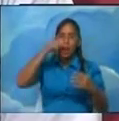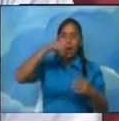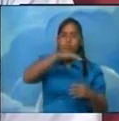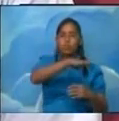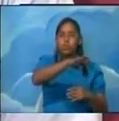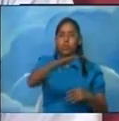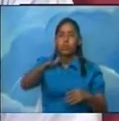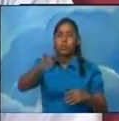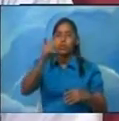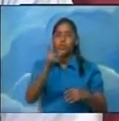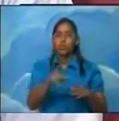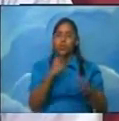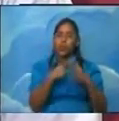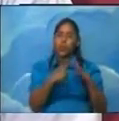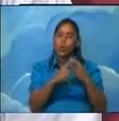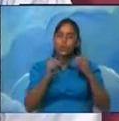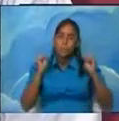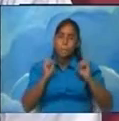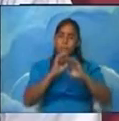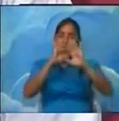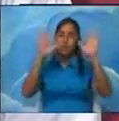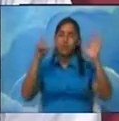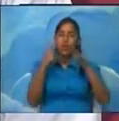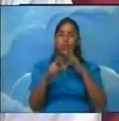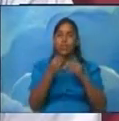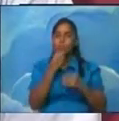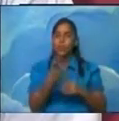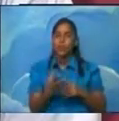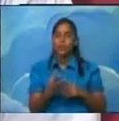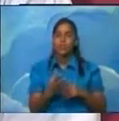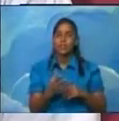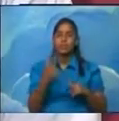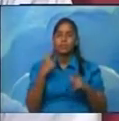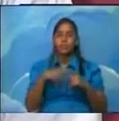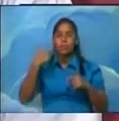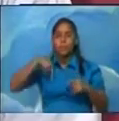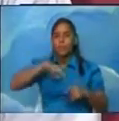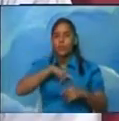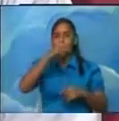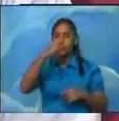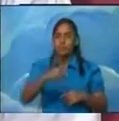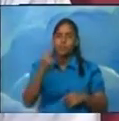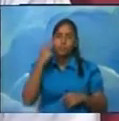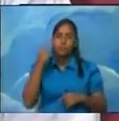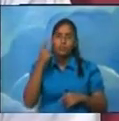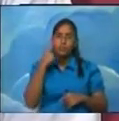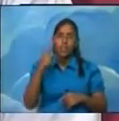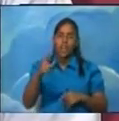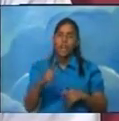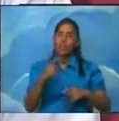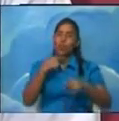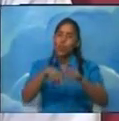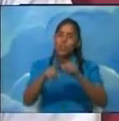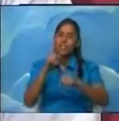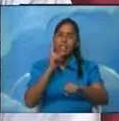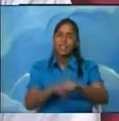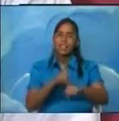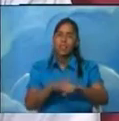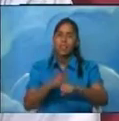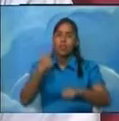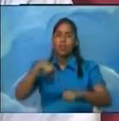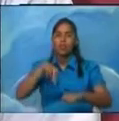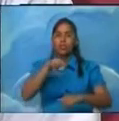pueblo son cosas maravillosas, cosas buenas que nosotros hemos experimentado al correr del tiempo. En